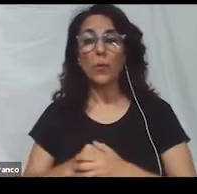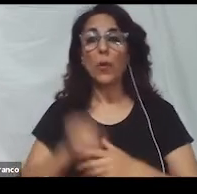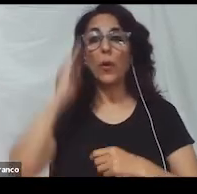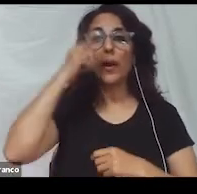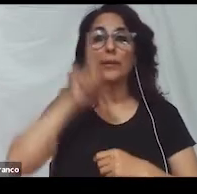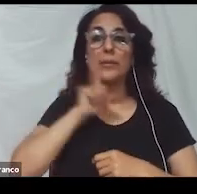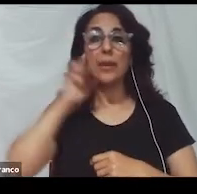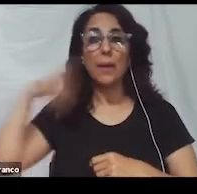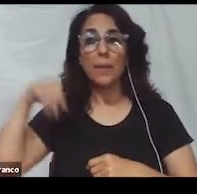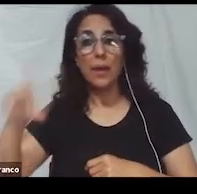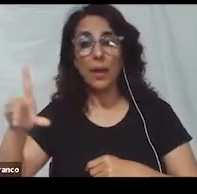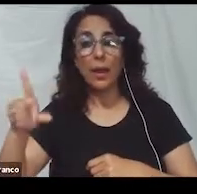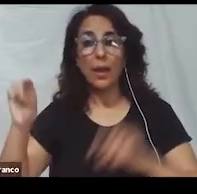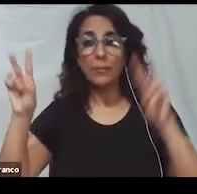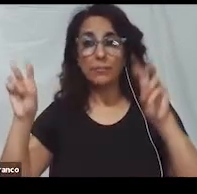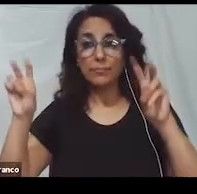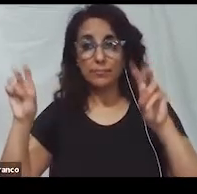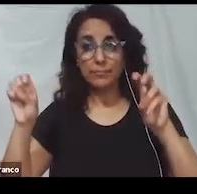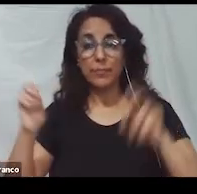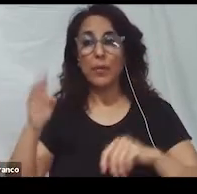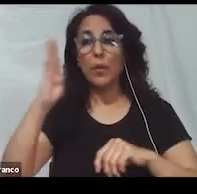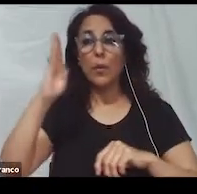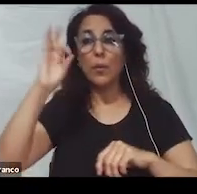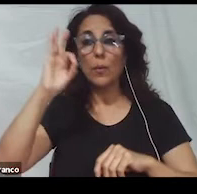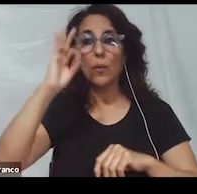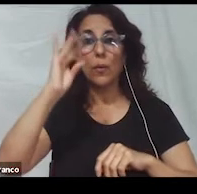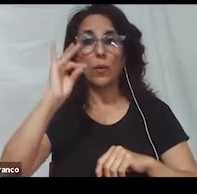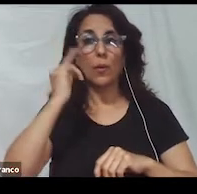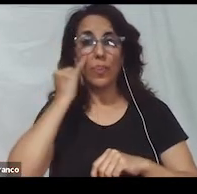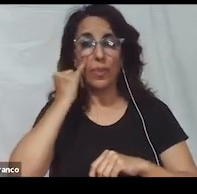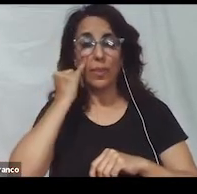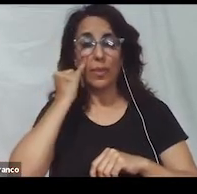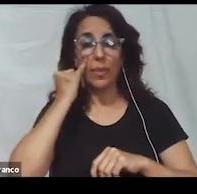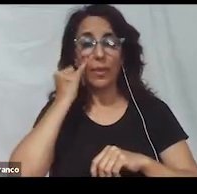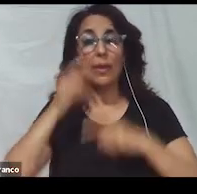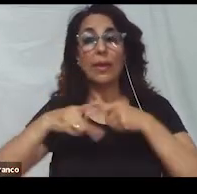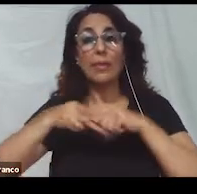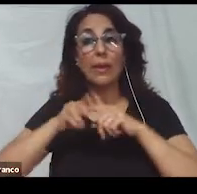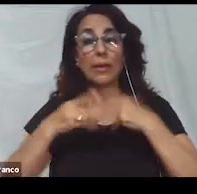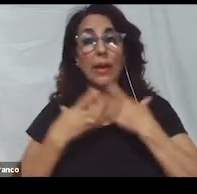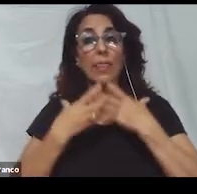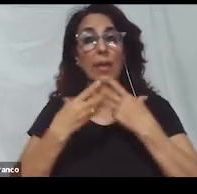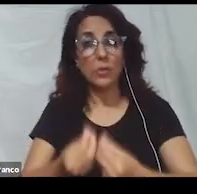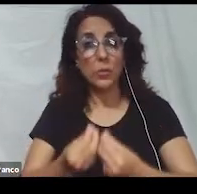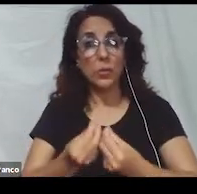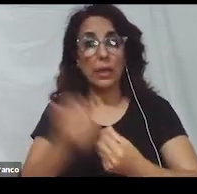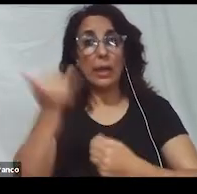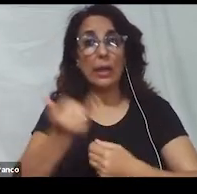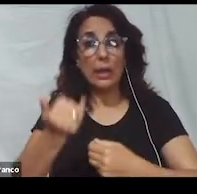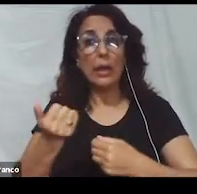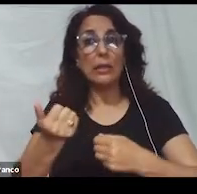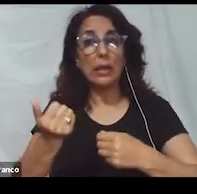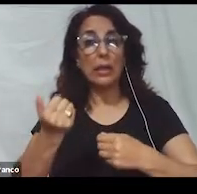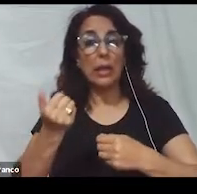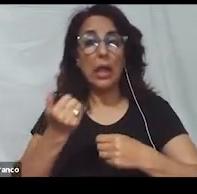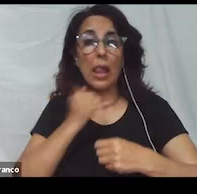decimos en HTML. Entonces, existe una técnica de ayuda que le permite al usuario que tiene lector de